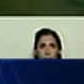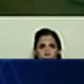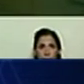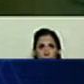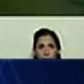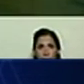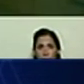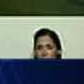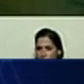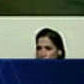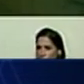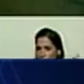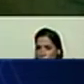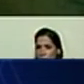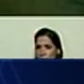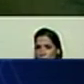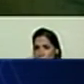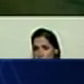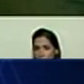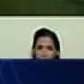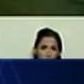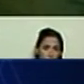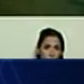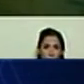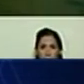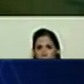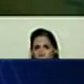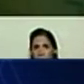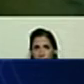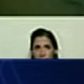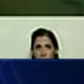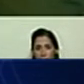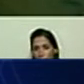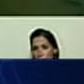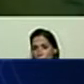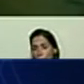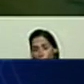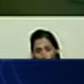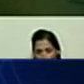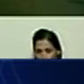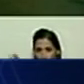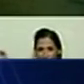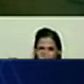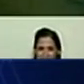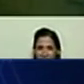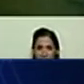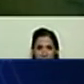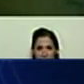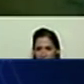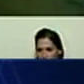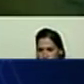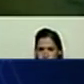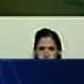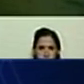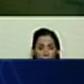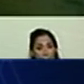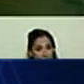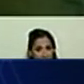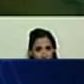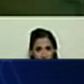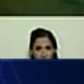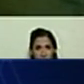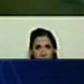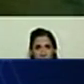sagrados intereses de sus naciones a los de potencias extranjeras. Venezuela, particularmente,